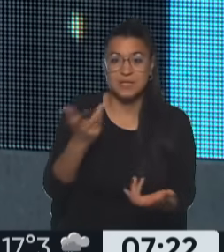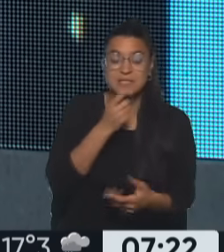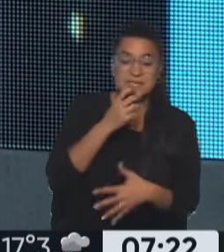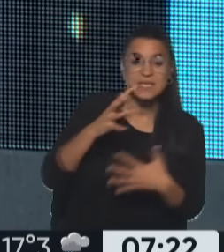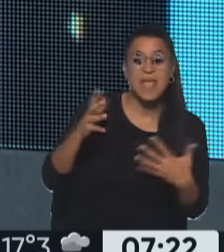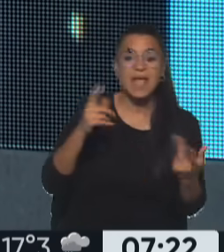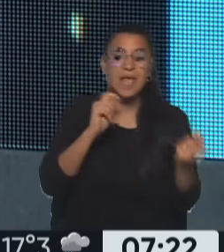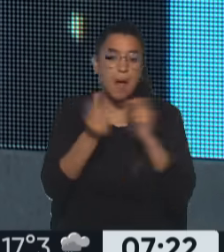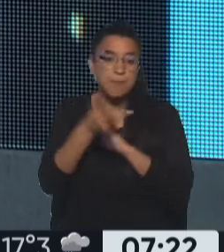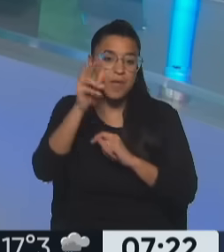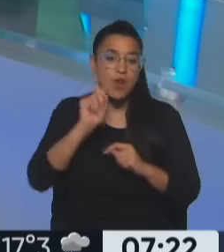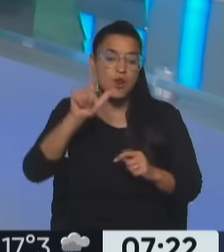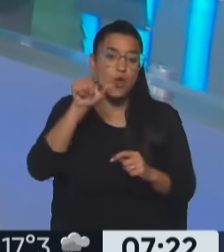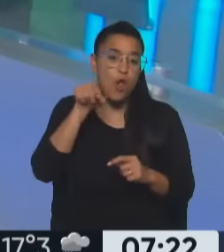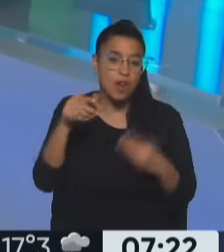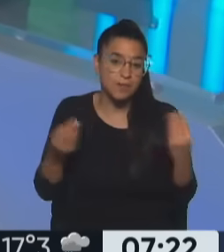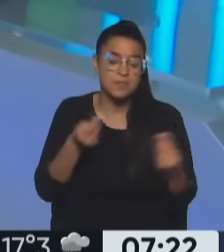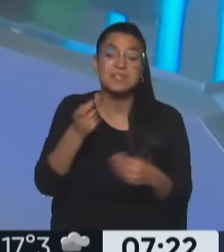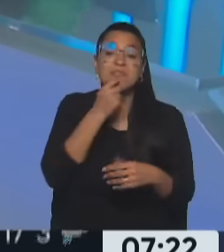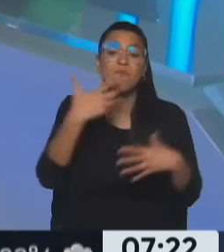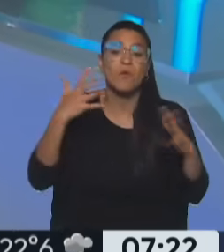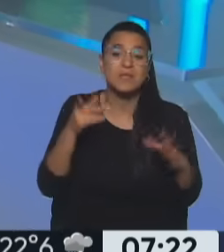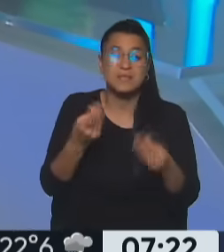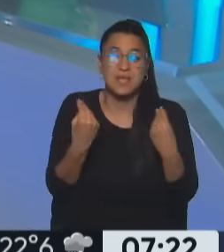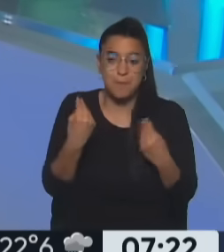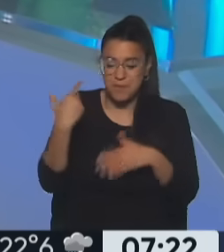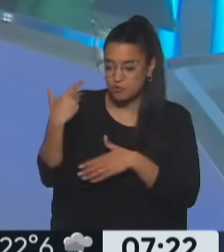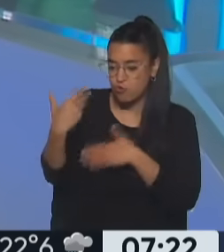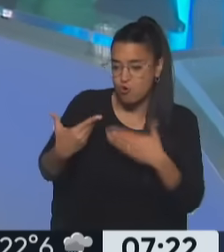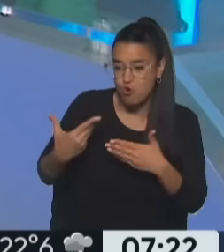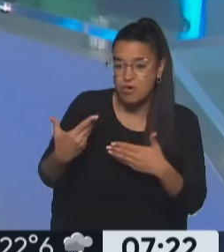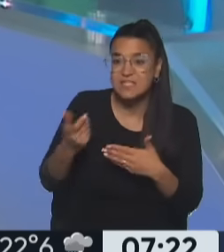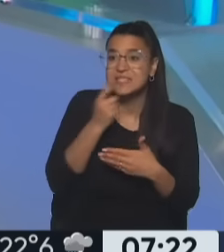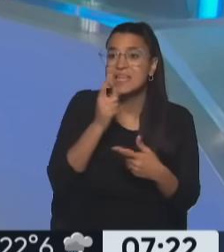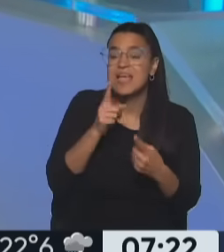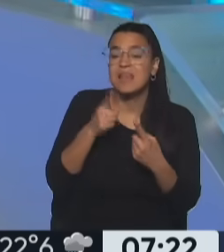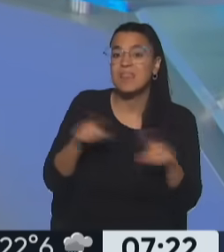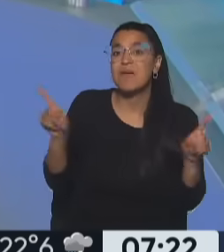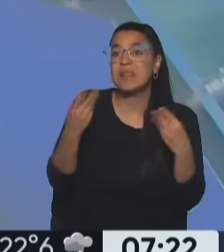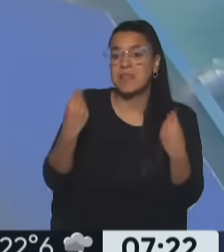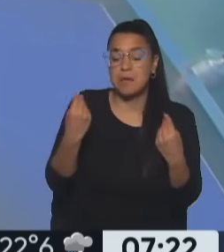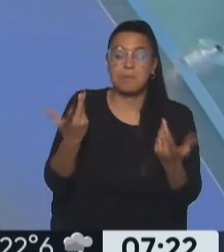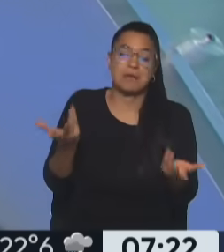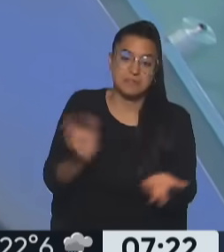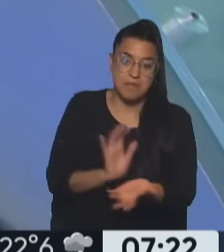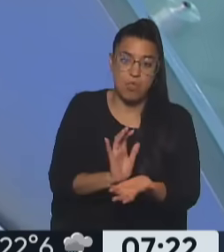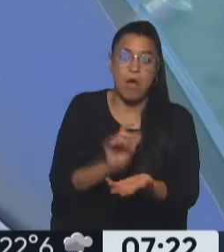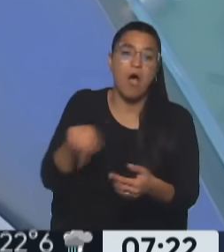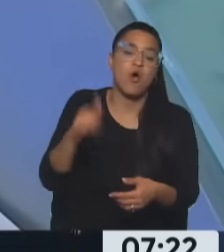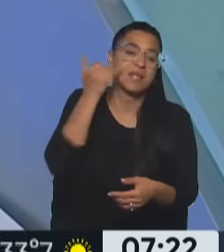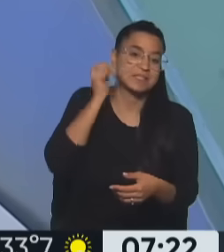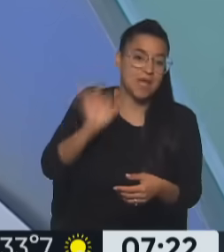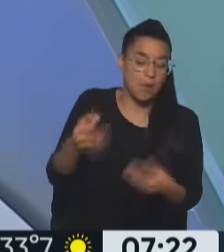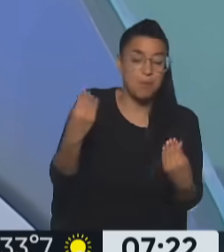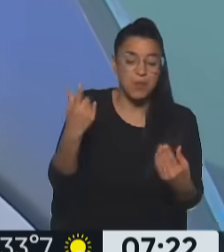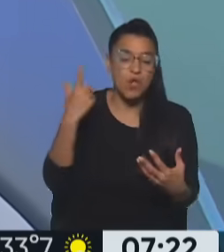bueno, ese rol de fuerza. ¿qué hubiera pasado si no ocurría lo que sucedió? Claro. Bueno, no sabemos. Con el diario del lunes. Pero sí es cierto que hubo un